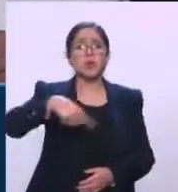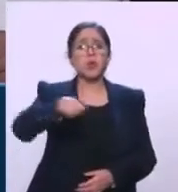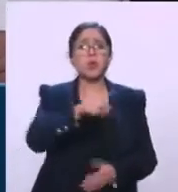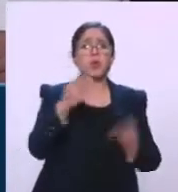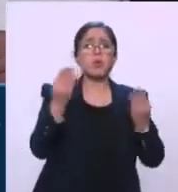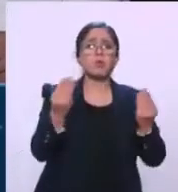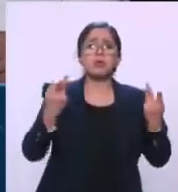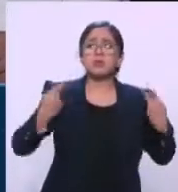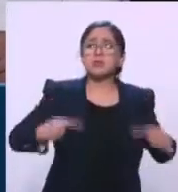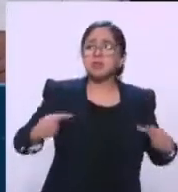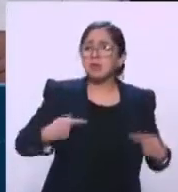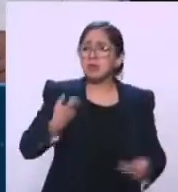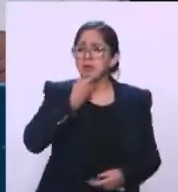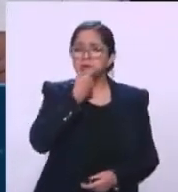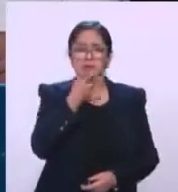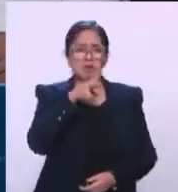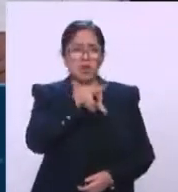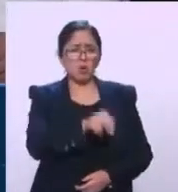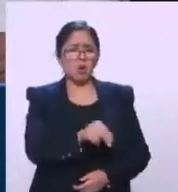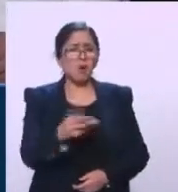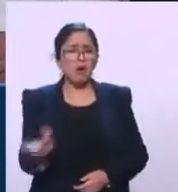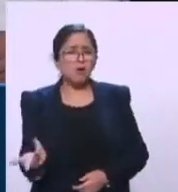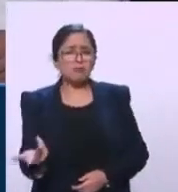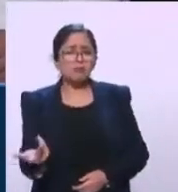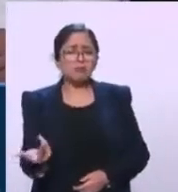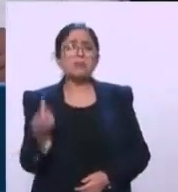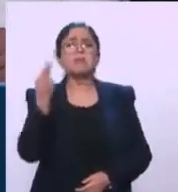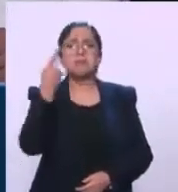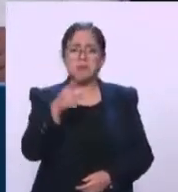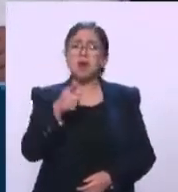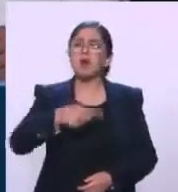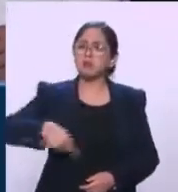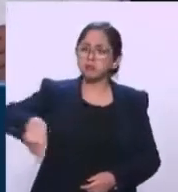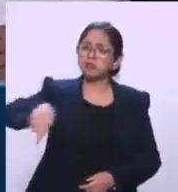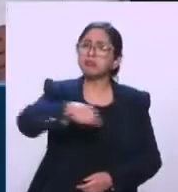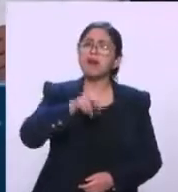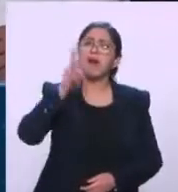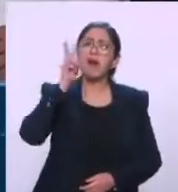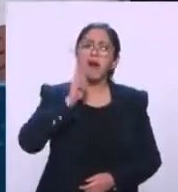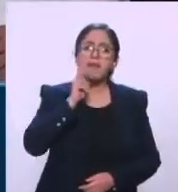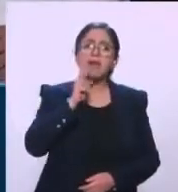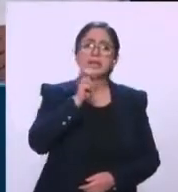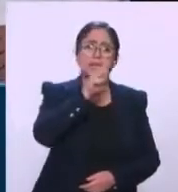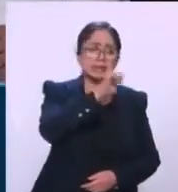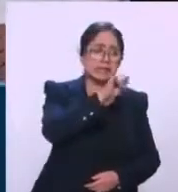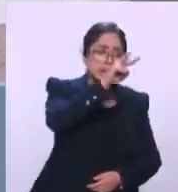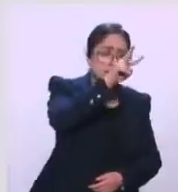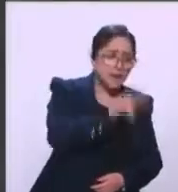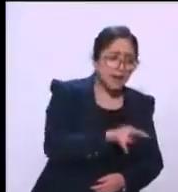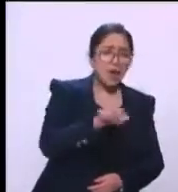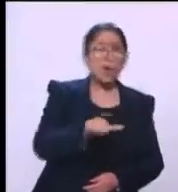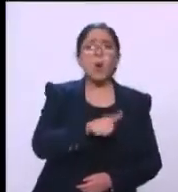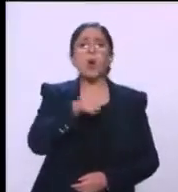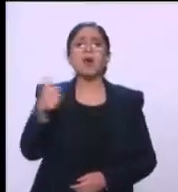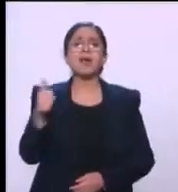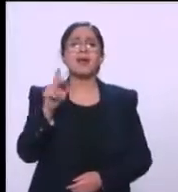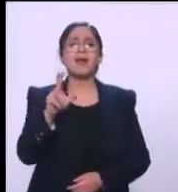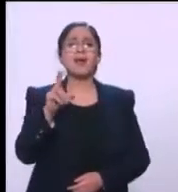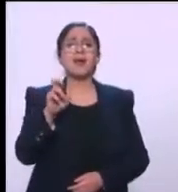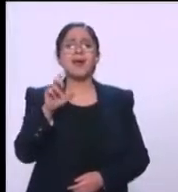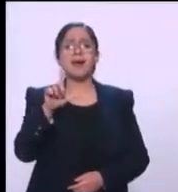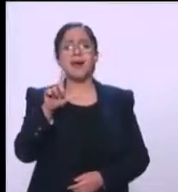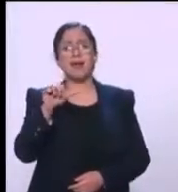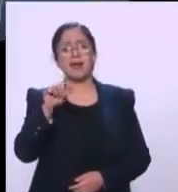que no, que todo lo contrario, pero conduce este extremo de la posverdad, del relativismo ético,